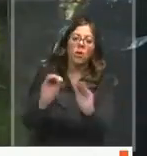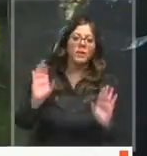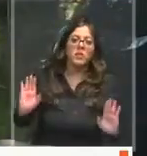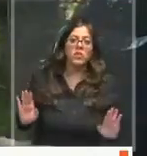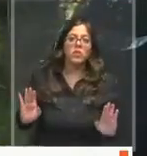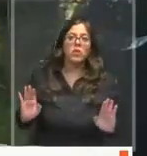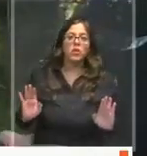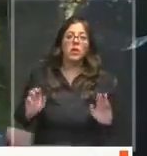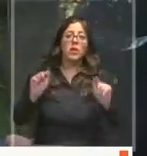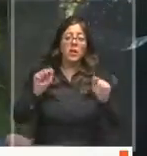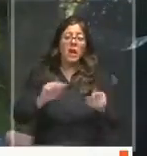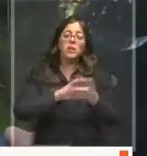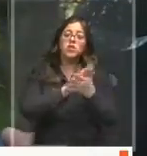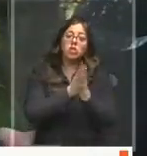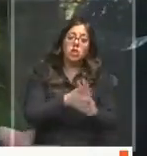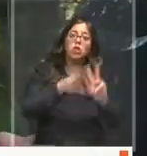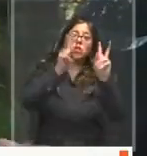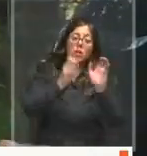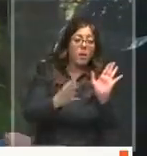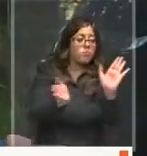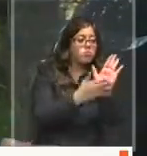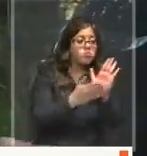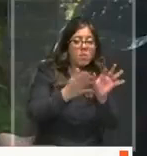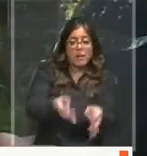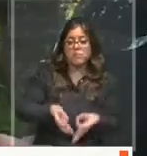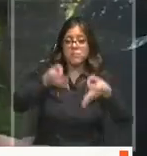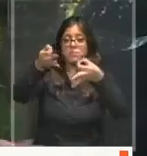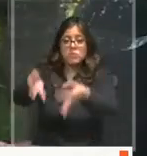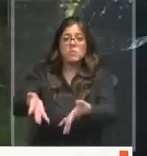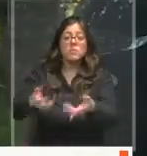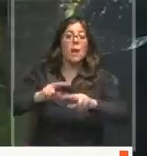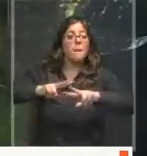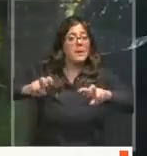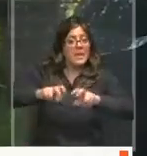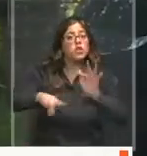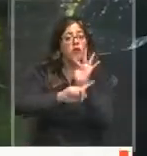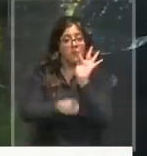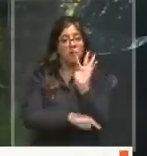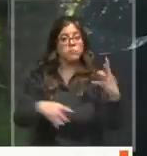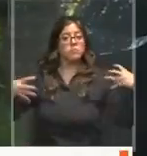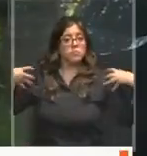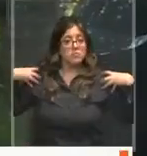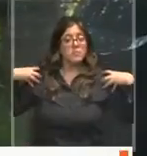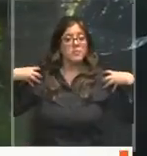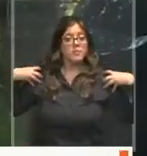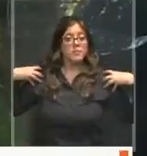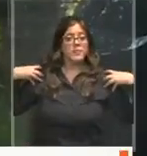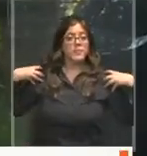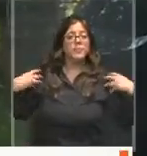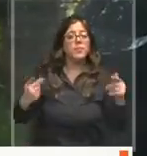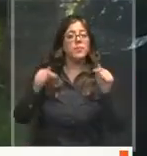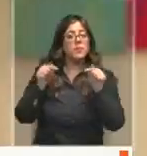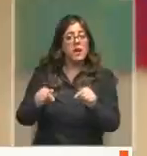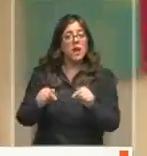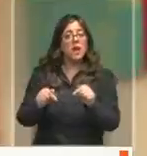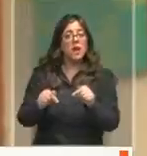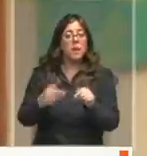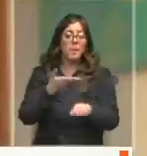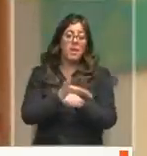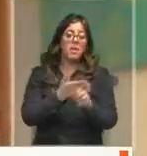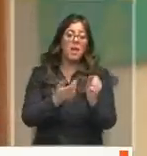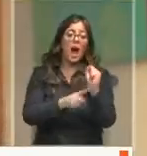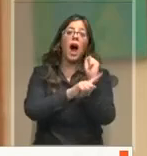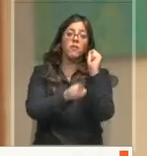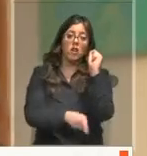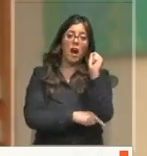es que entregue todos los antecedentes a quien corresponda en este caso una investigación que fiscalía está haciendo de oficio y que se haga asesorar por un abogado por